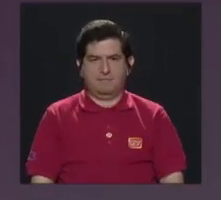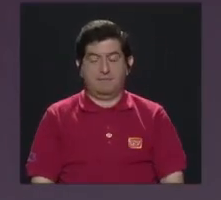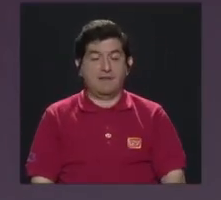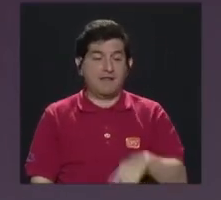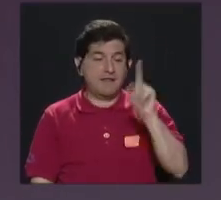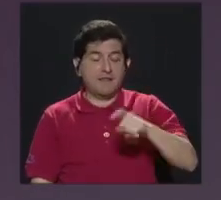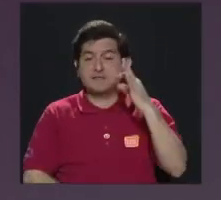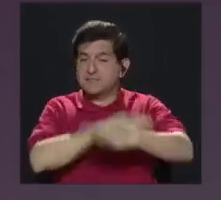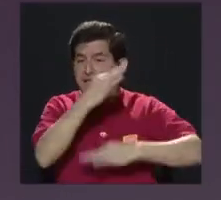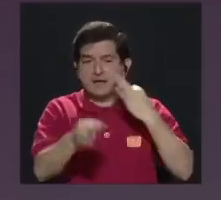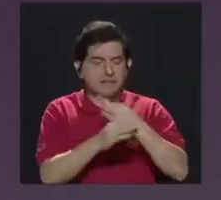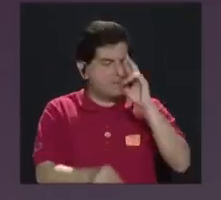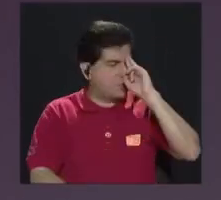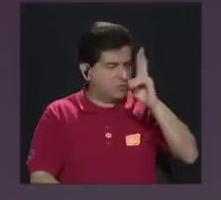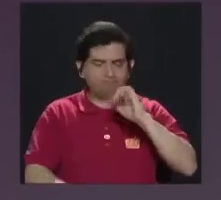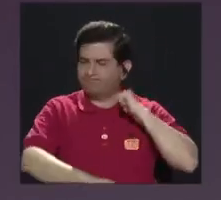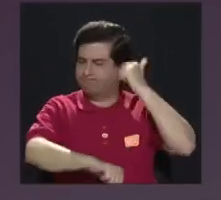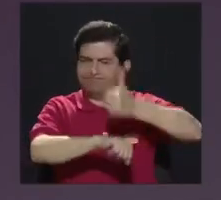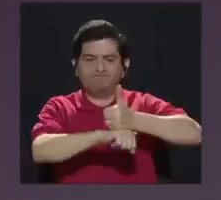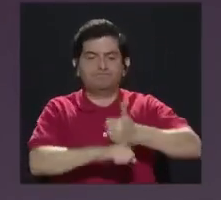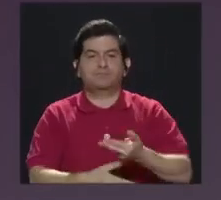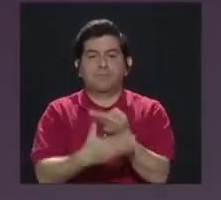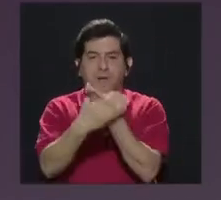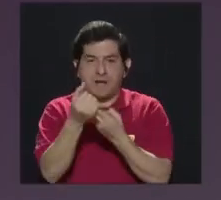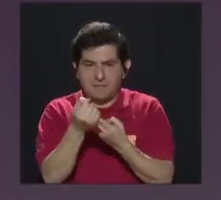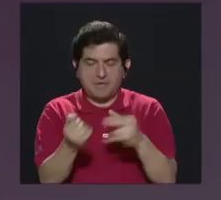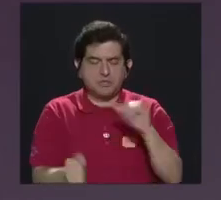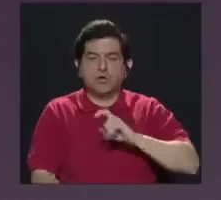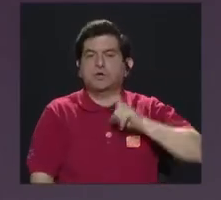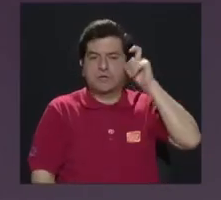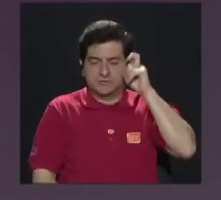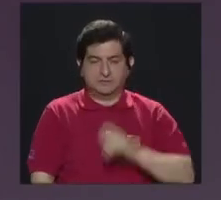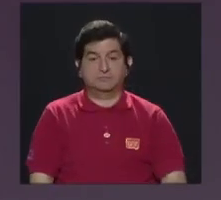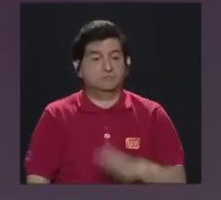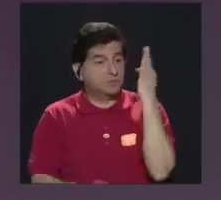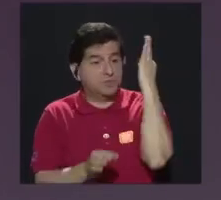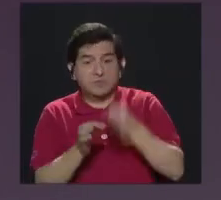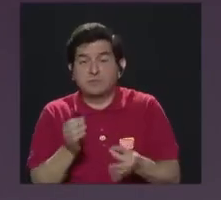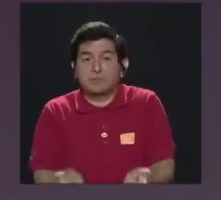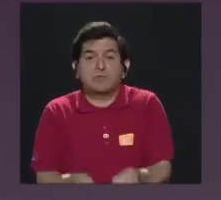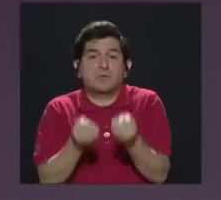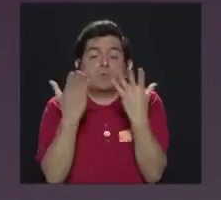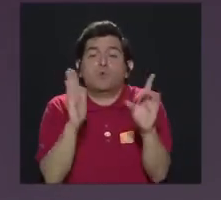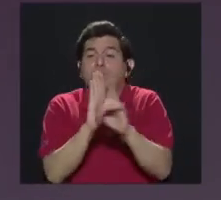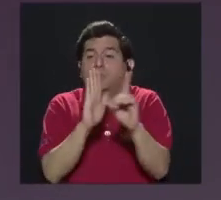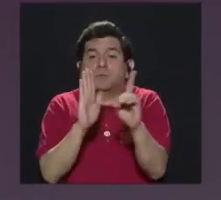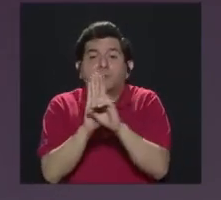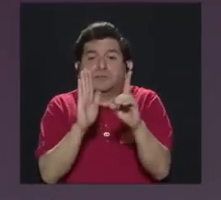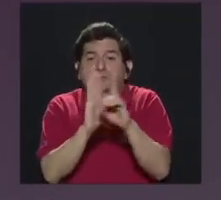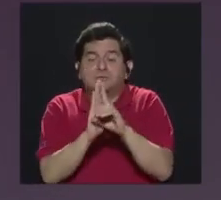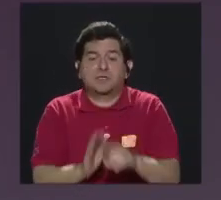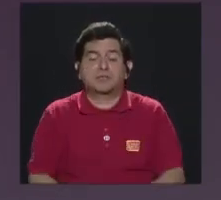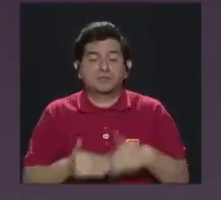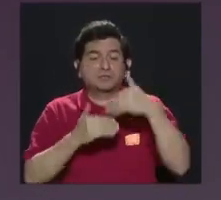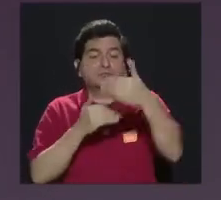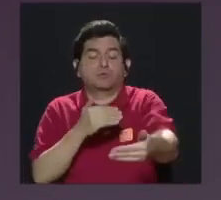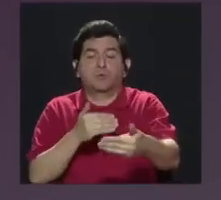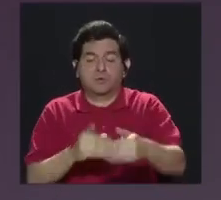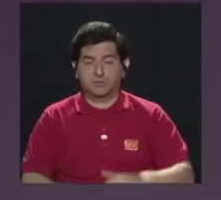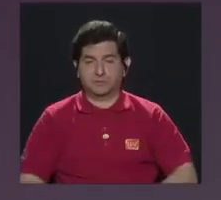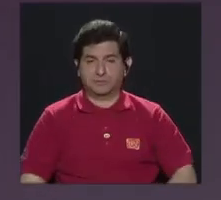tiene que haber algún tipo de reconocimiento de las parejas del mismo sexo, porque pues simplemente hay demasiados derechos que vienen a partir de esto,